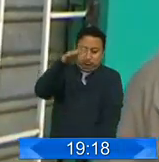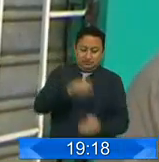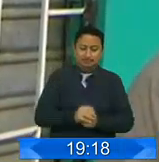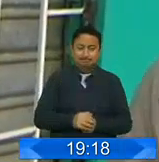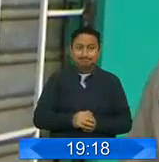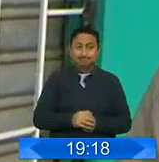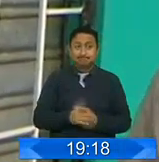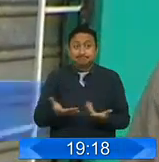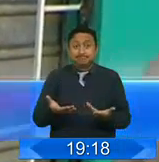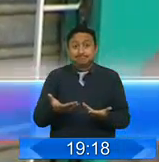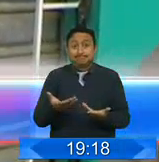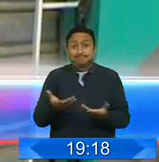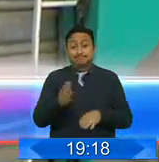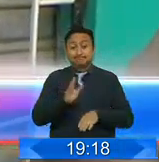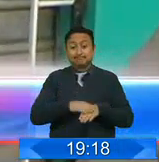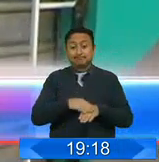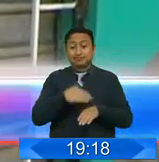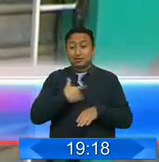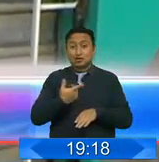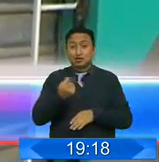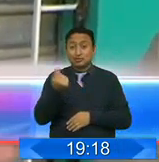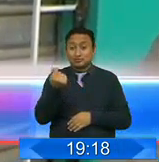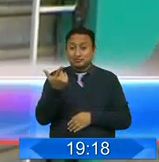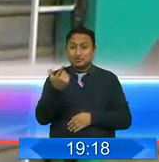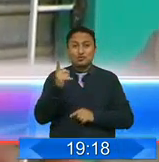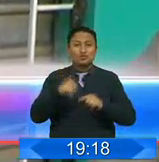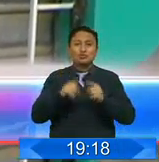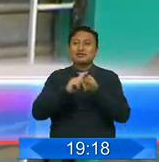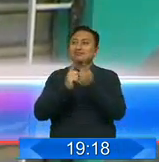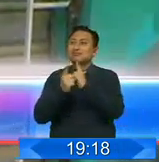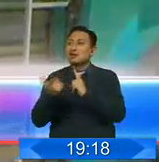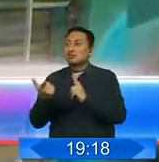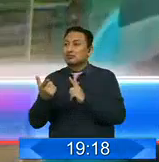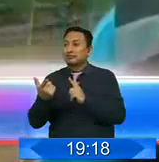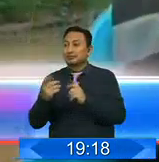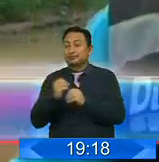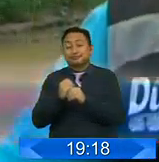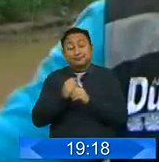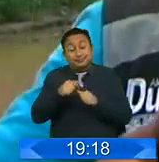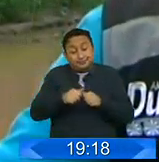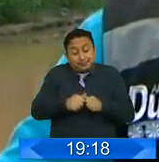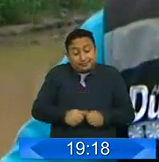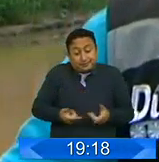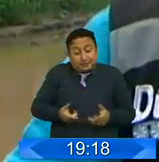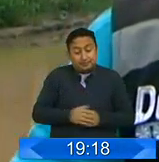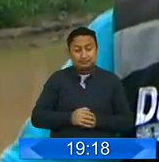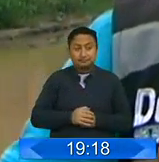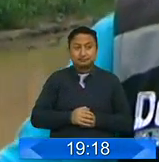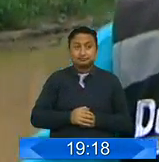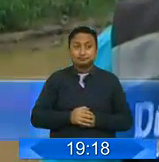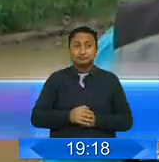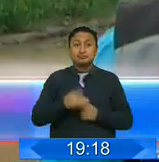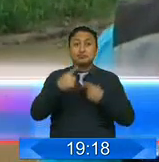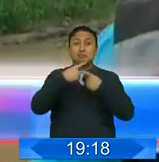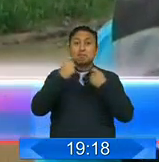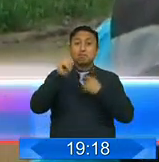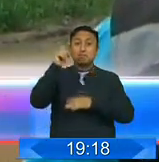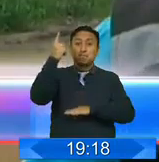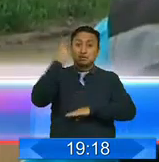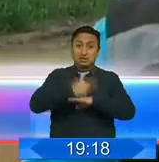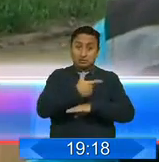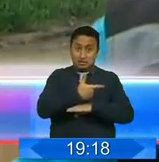situación económica de uno no le da como para irse a otro lugar. Y uno se ve obligado a vivir aquí. Durán, desde el primer día del mes de marzo de este año,